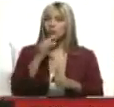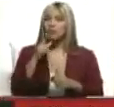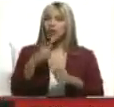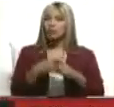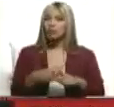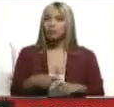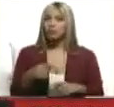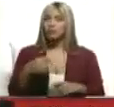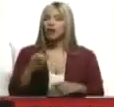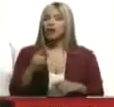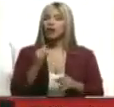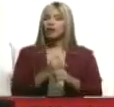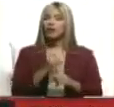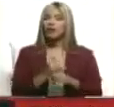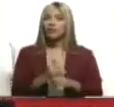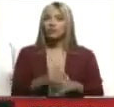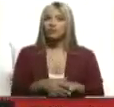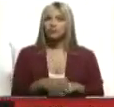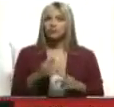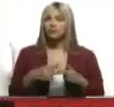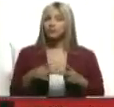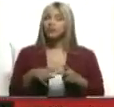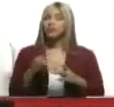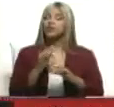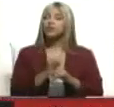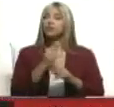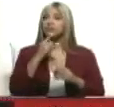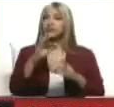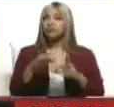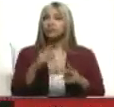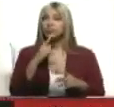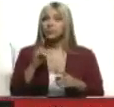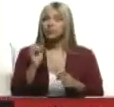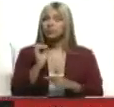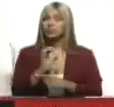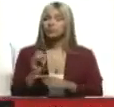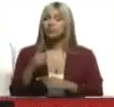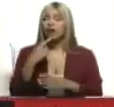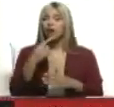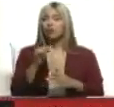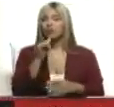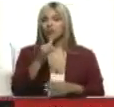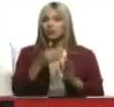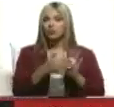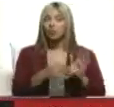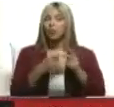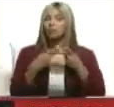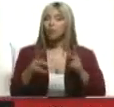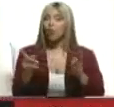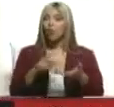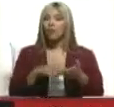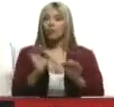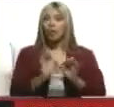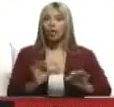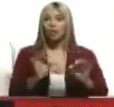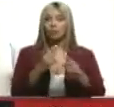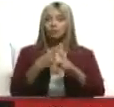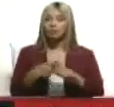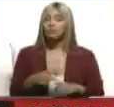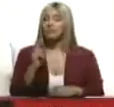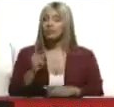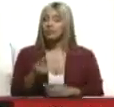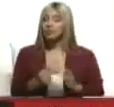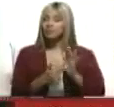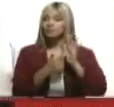cuentas, tienen una cuenta en internet, tienen una página web, han rendido parcialmente unos informes, no están publicados completos los informes de auditoría, que es una